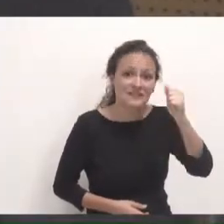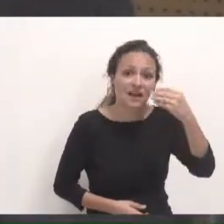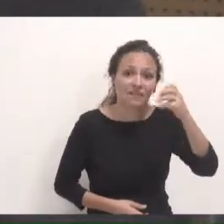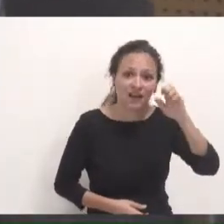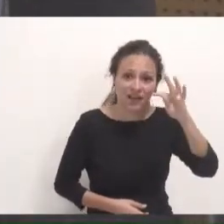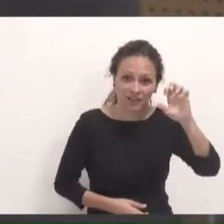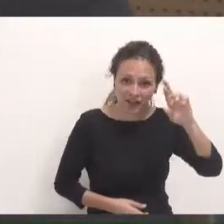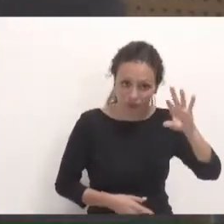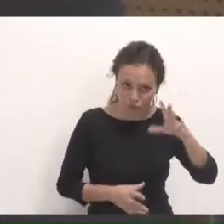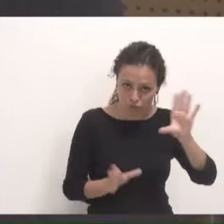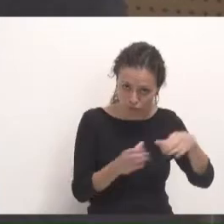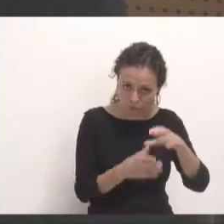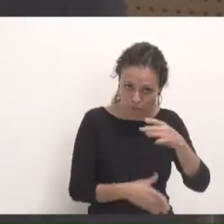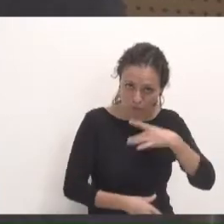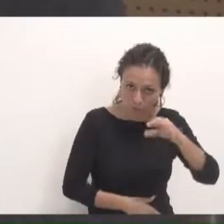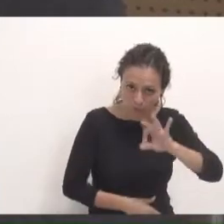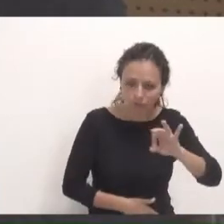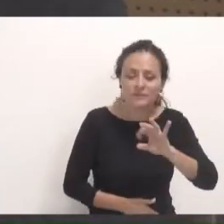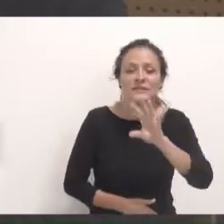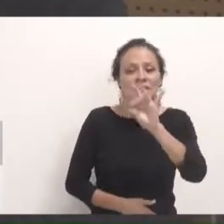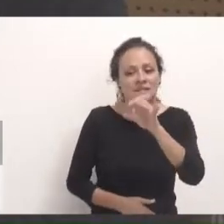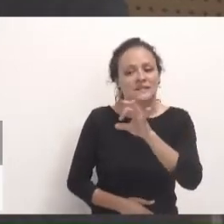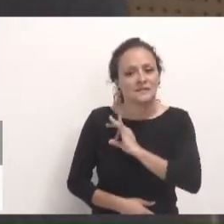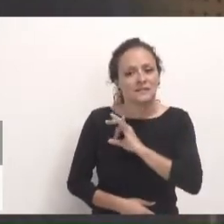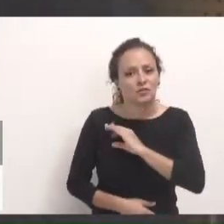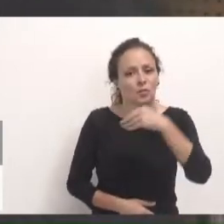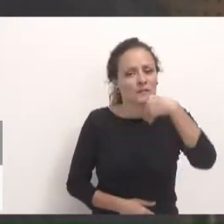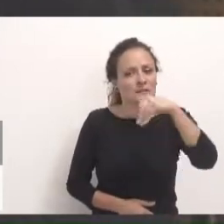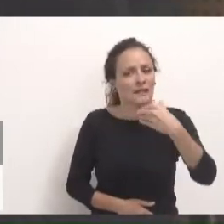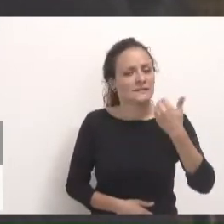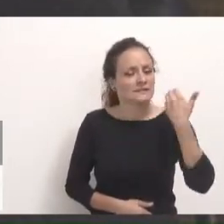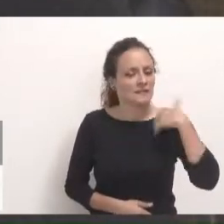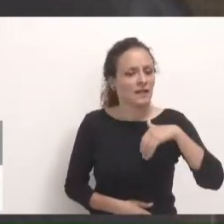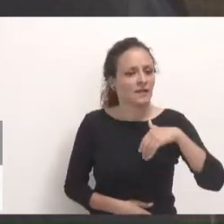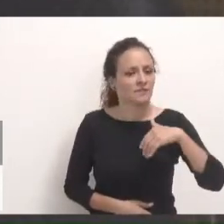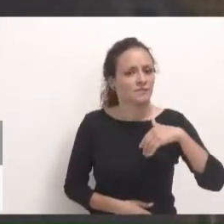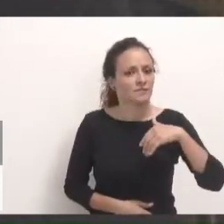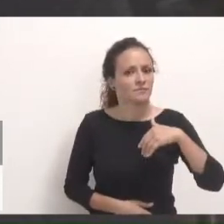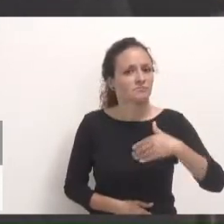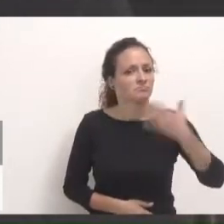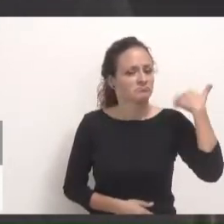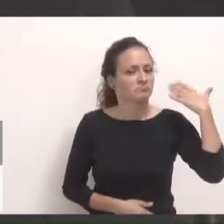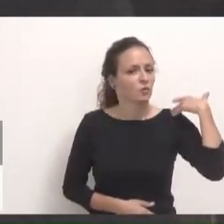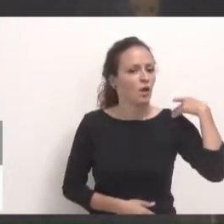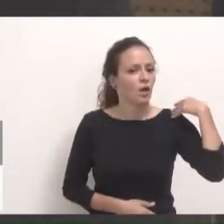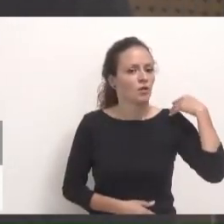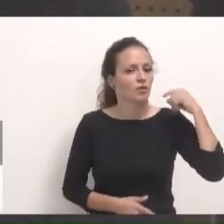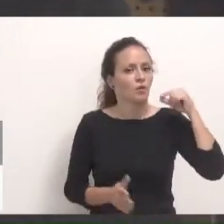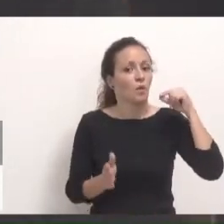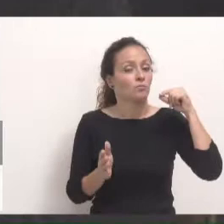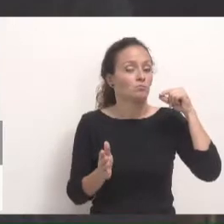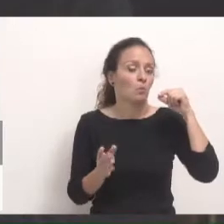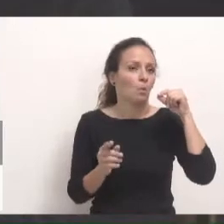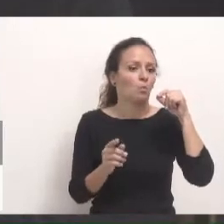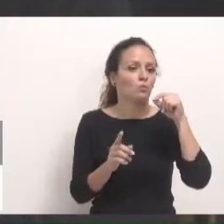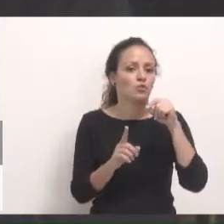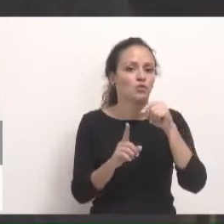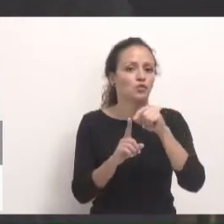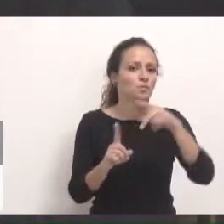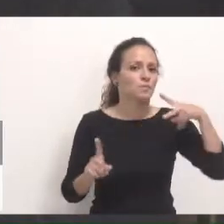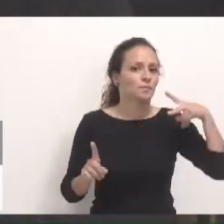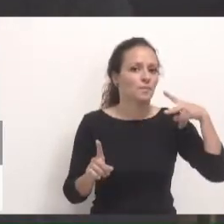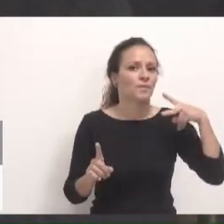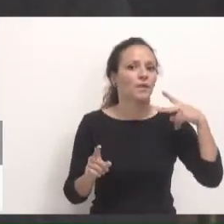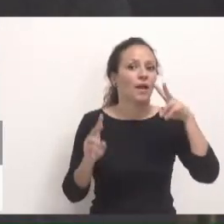Gracias, presidente. Aunque ya tuvimos oportunidad de sostener un intercambio de puntos de vista respecto a este punto en la Comisión